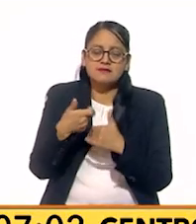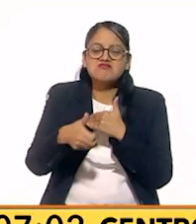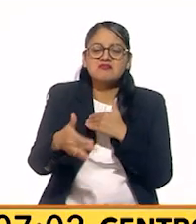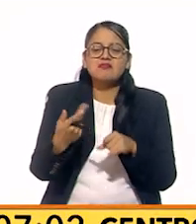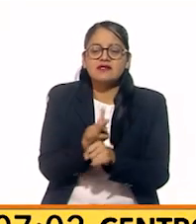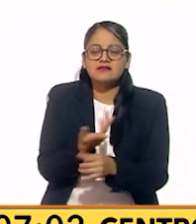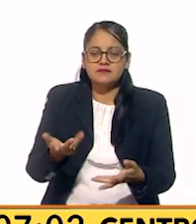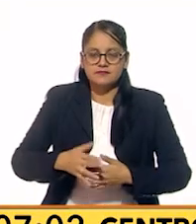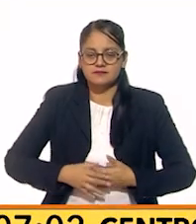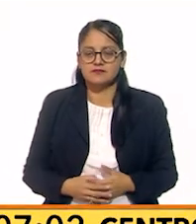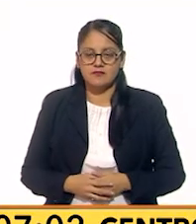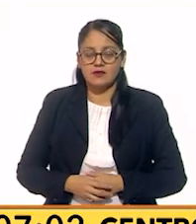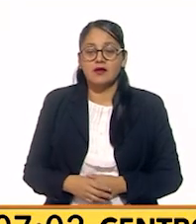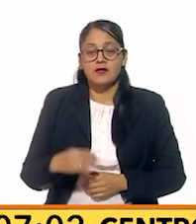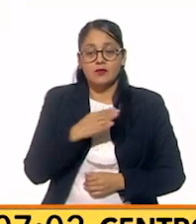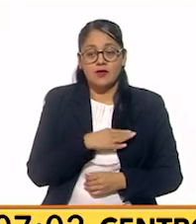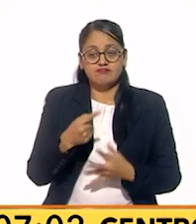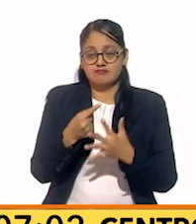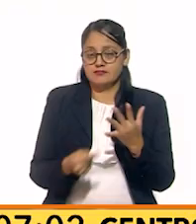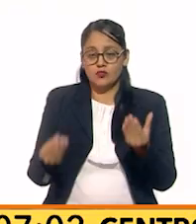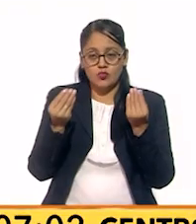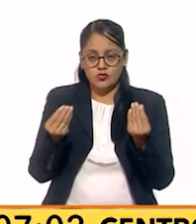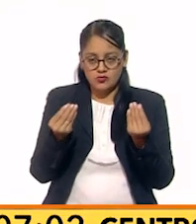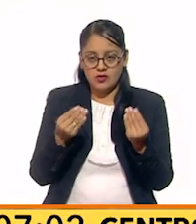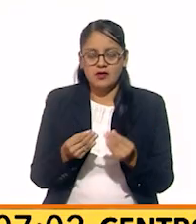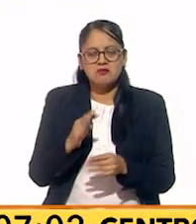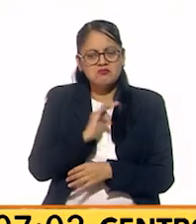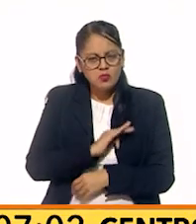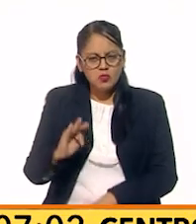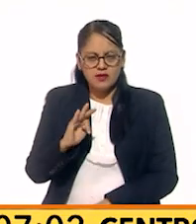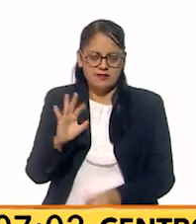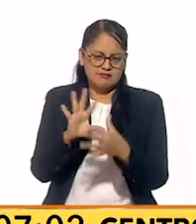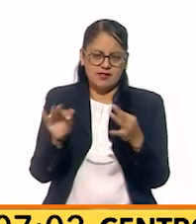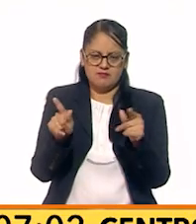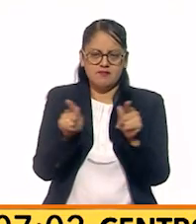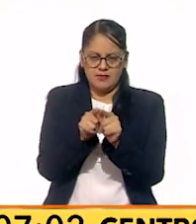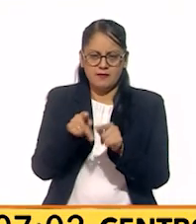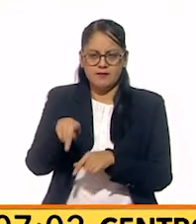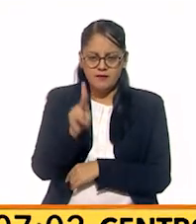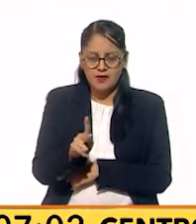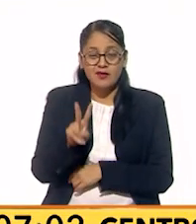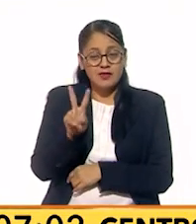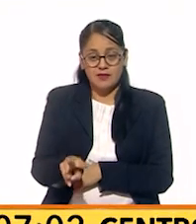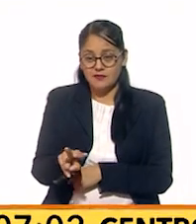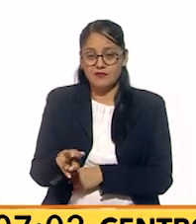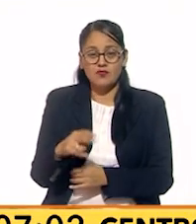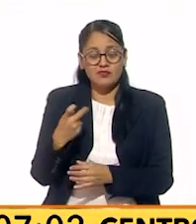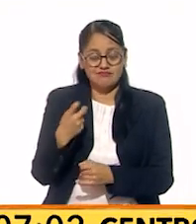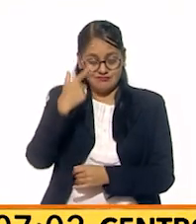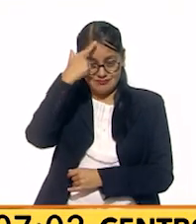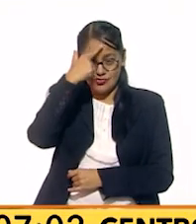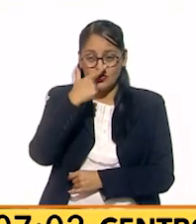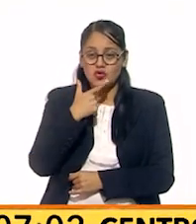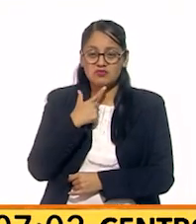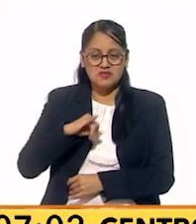Zoe. Bueno, hay mucho por decir. Voy a tratar de ser breve, pero fue una noche